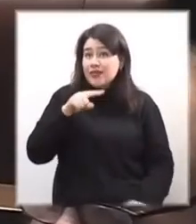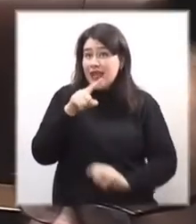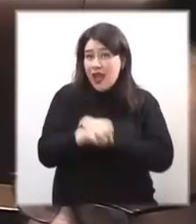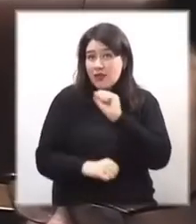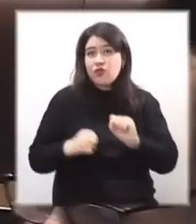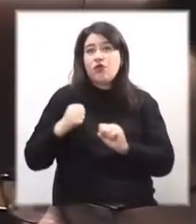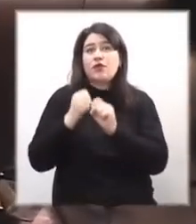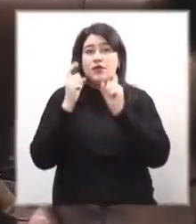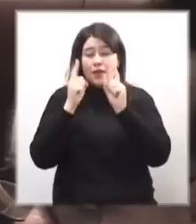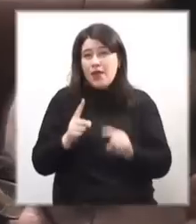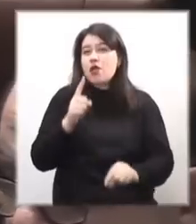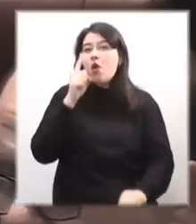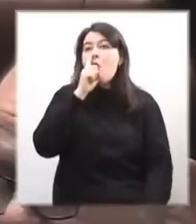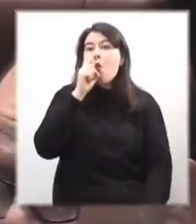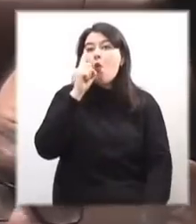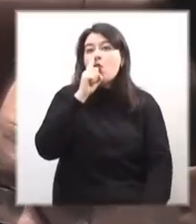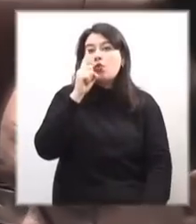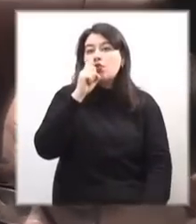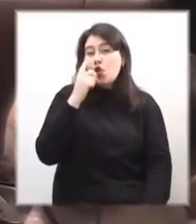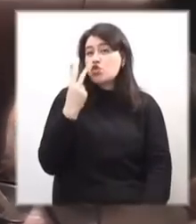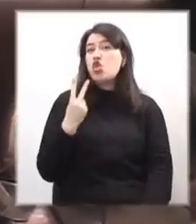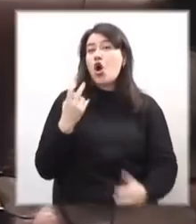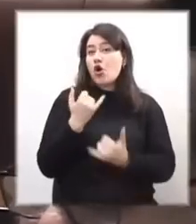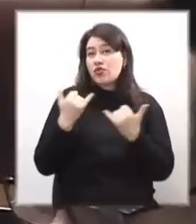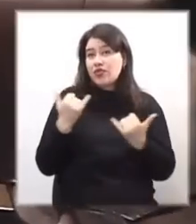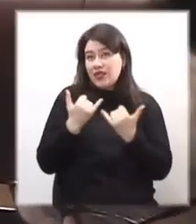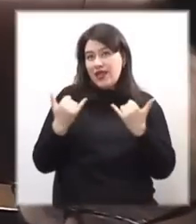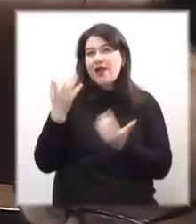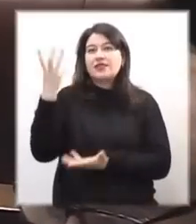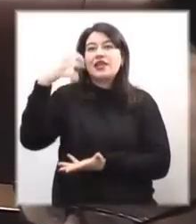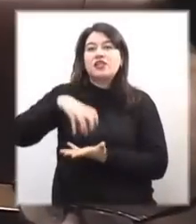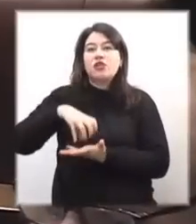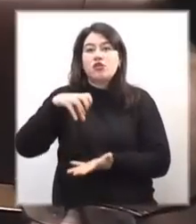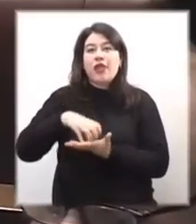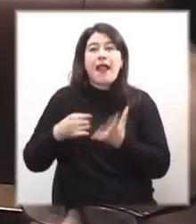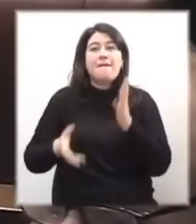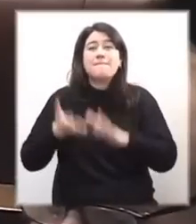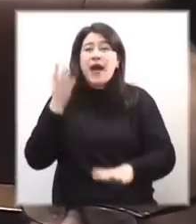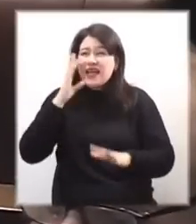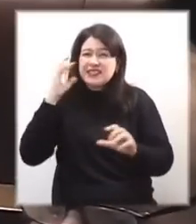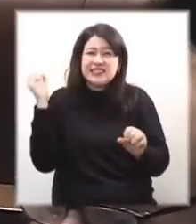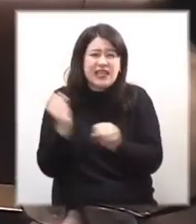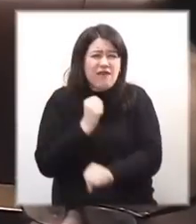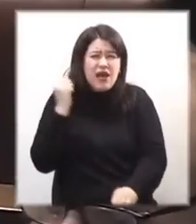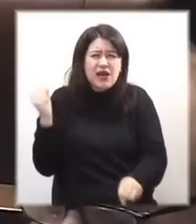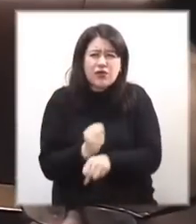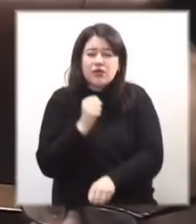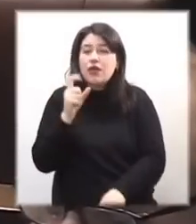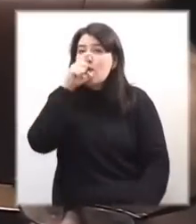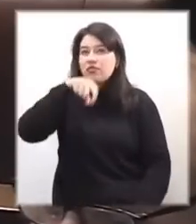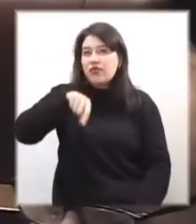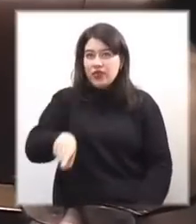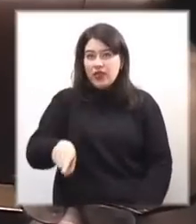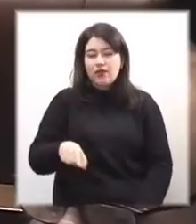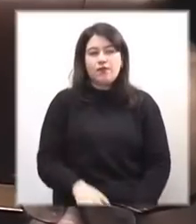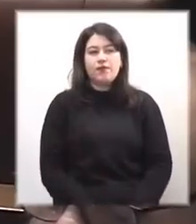año y a partir de junio de hace 2 días en el caso de la seccional más caliente de Montevideo.